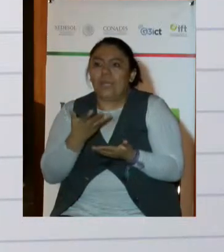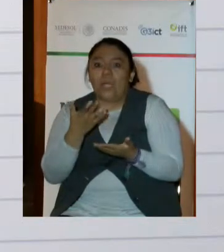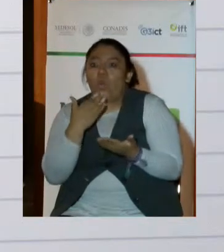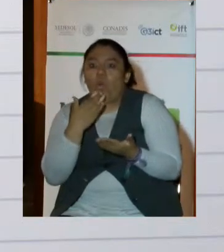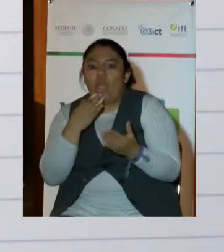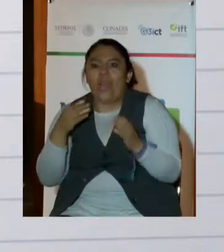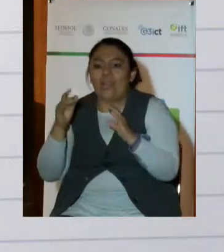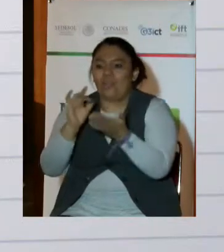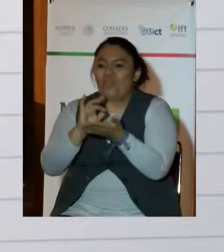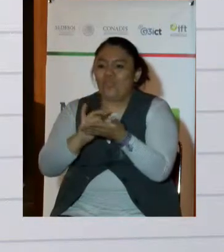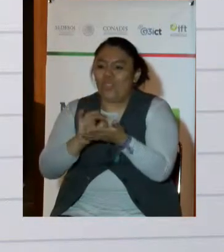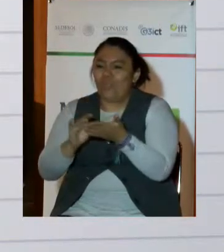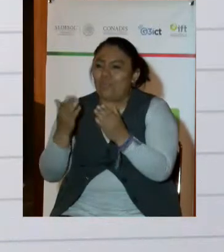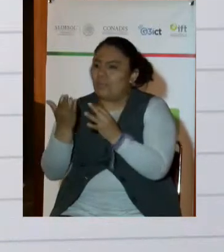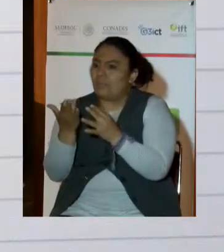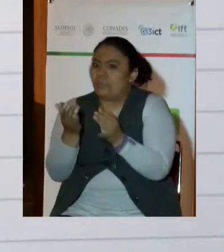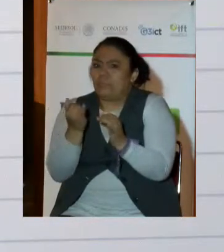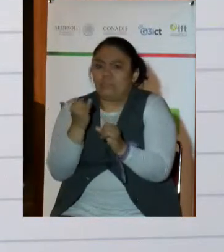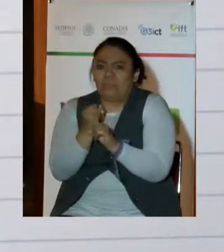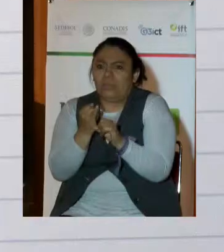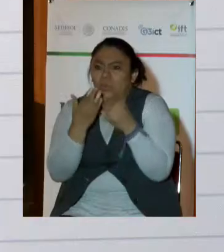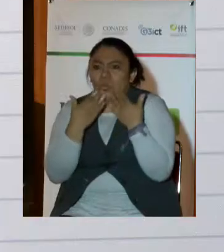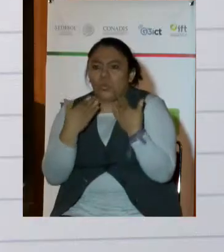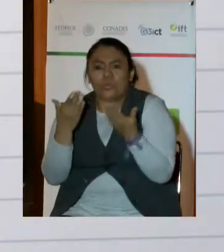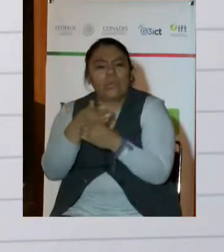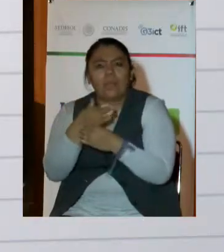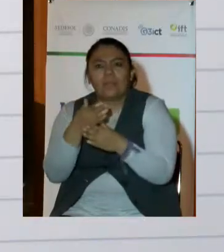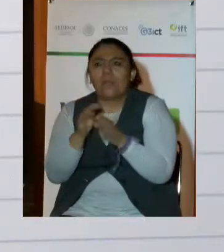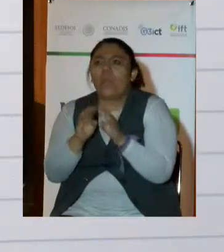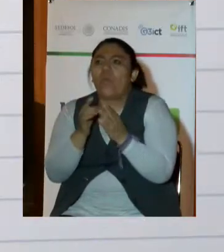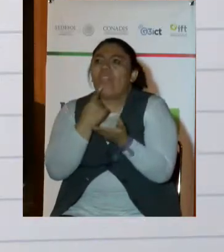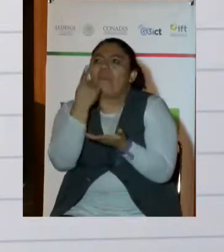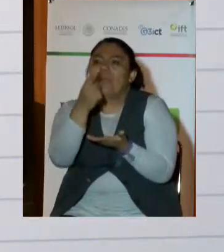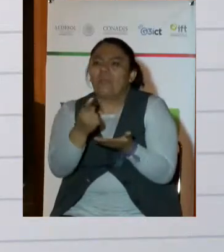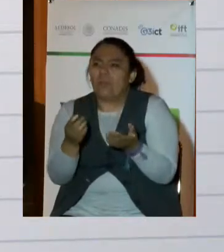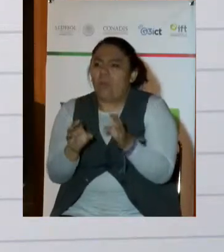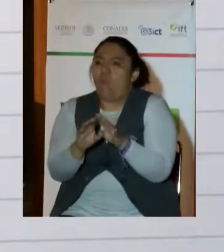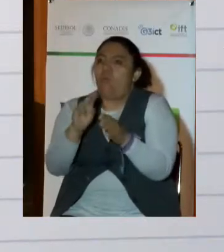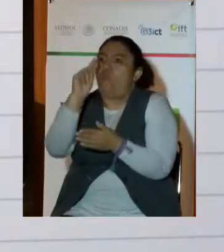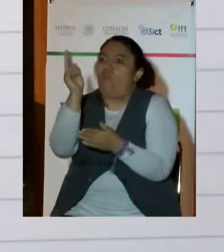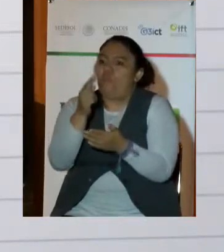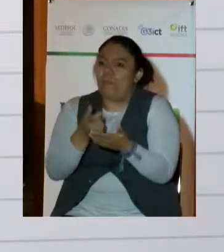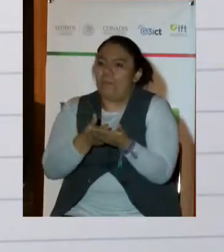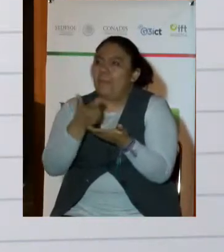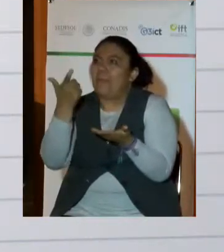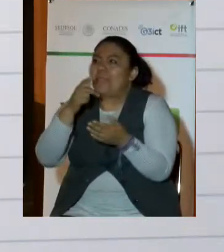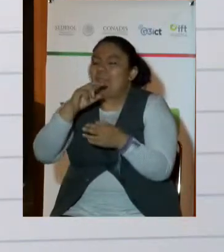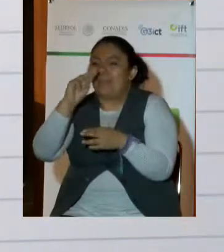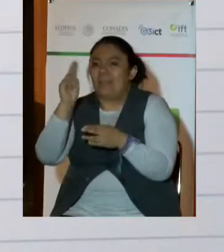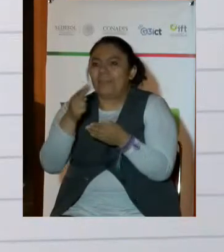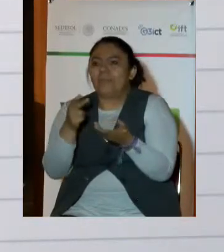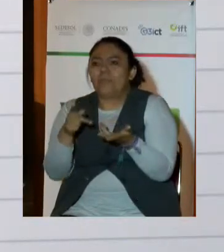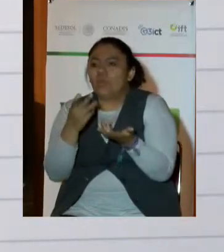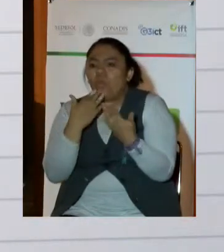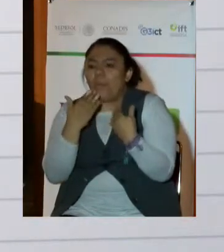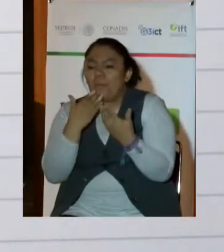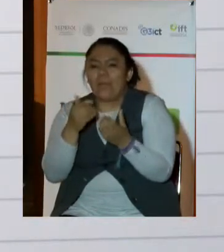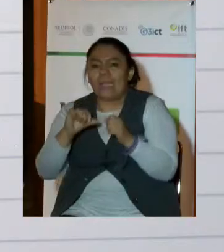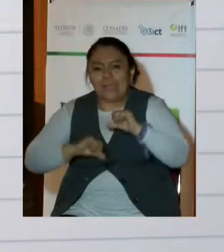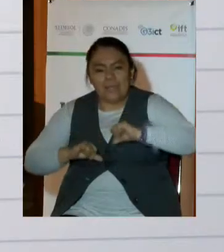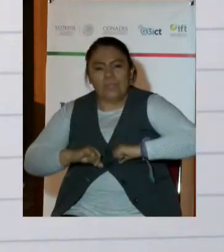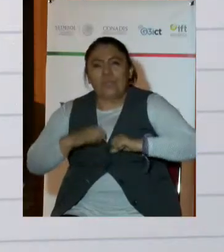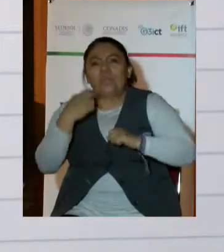año, la comunidad de personas con discapacidad auditiva demandó a Harvard y MIT, o sea, hitos, porque